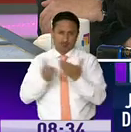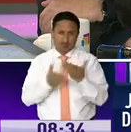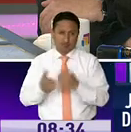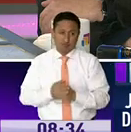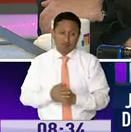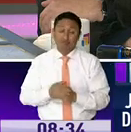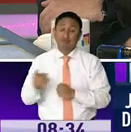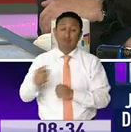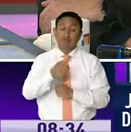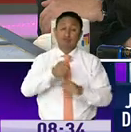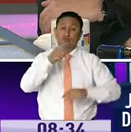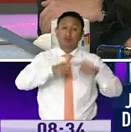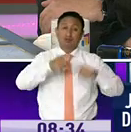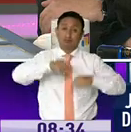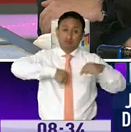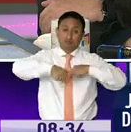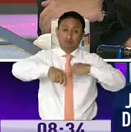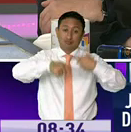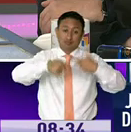queda, hemos generado ya